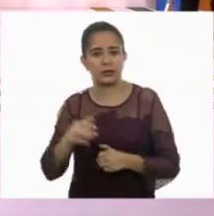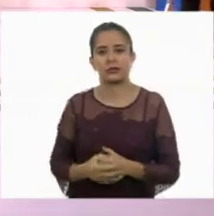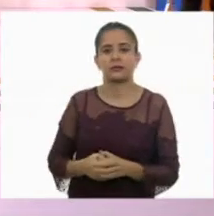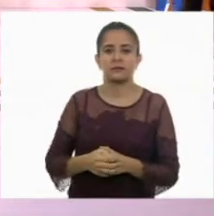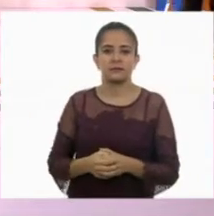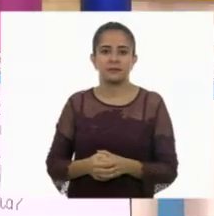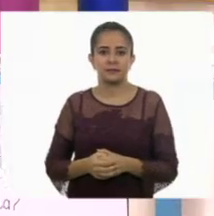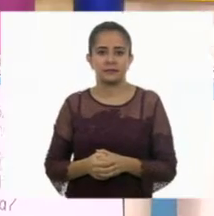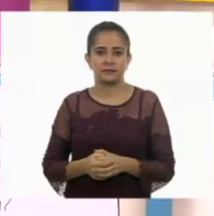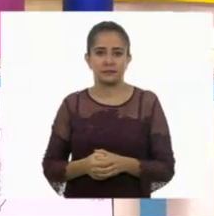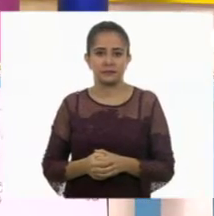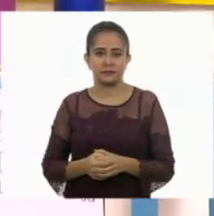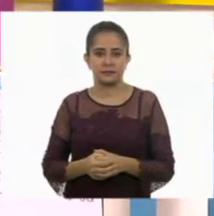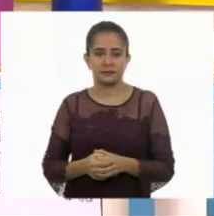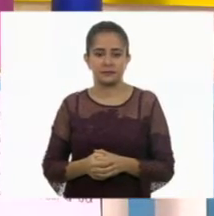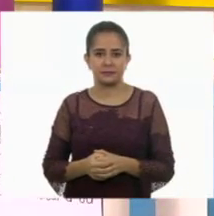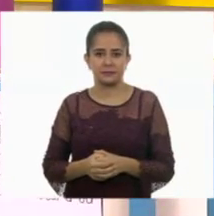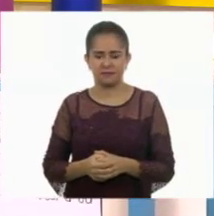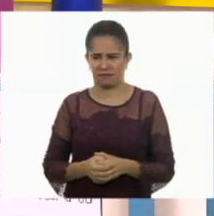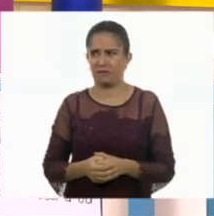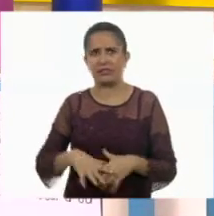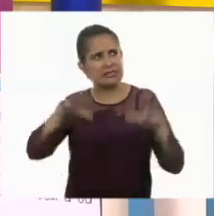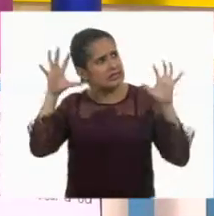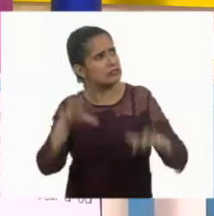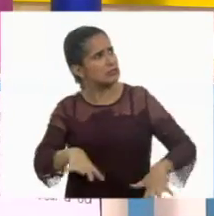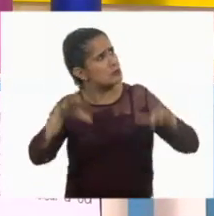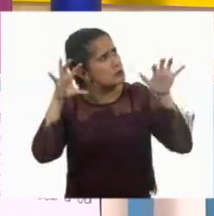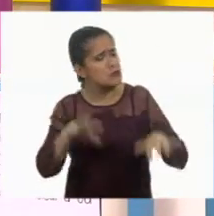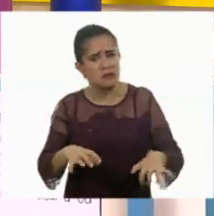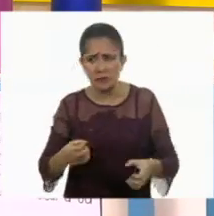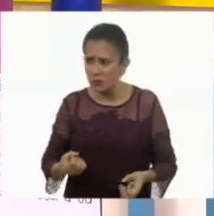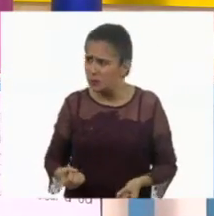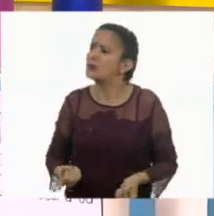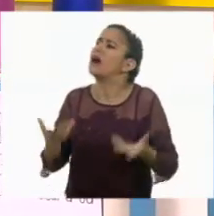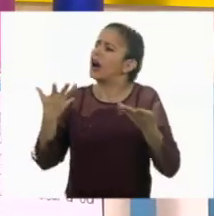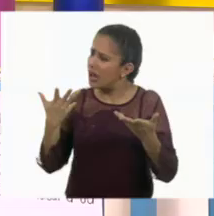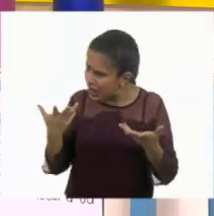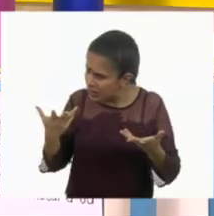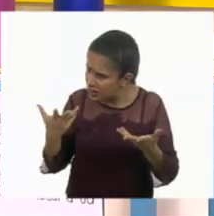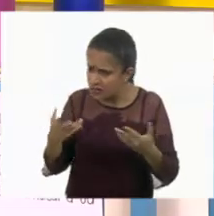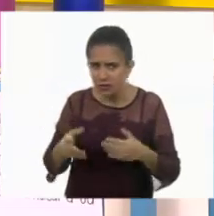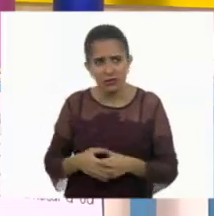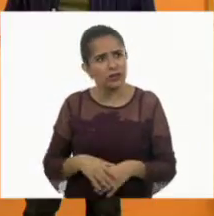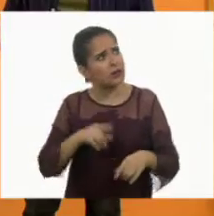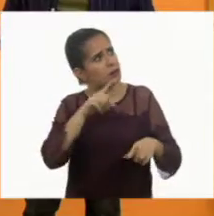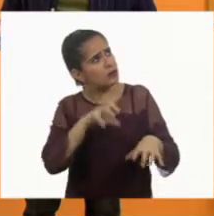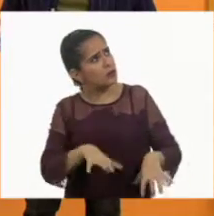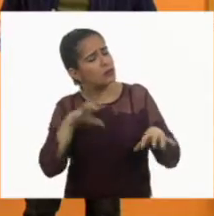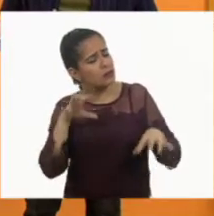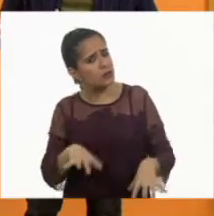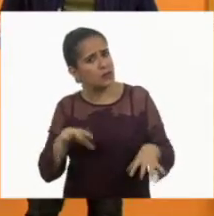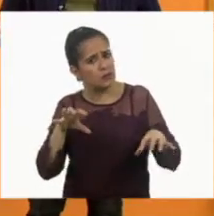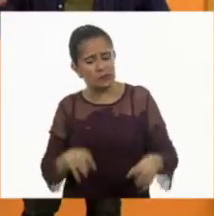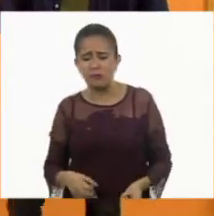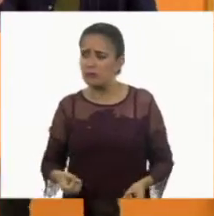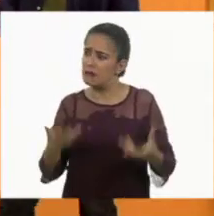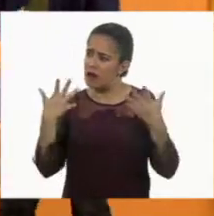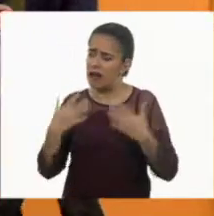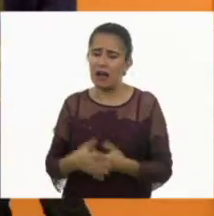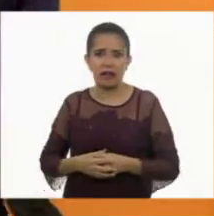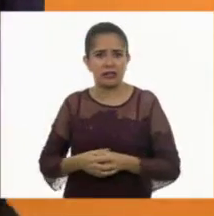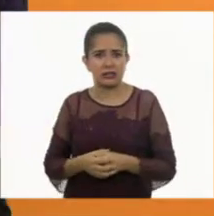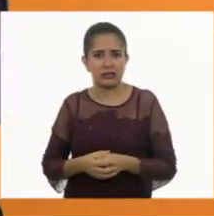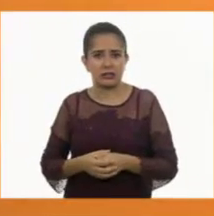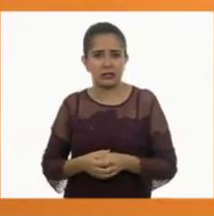es, ¿cuánto está lloviendo? ¿Cuánto está lloviendo? Esta también